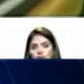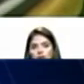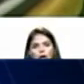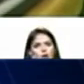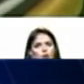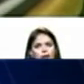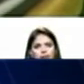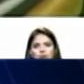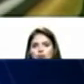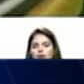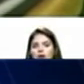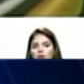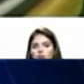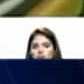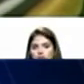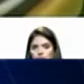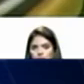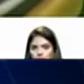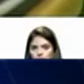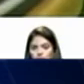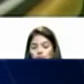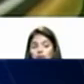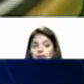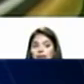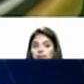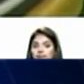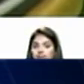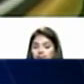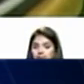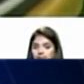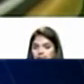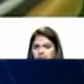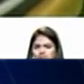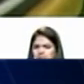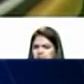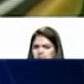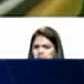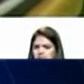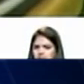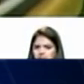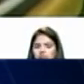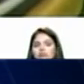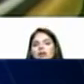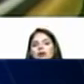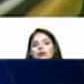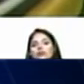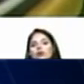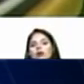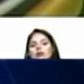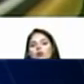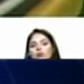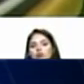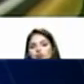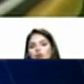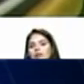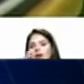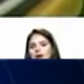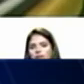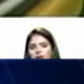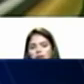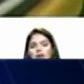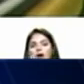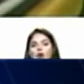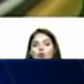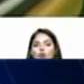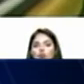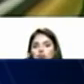esta comisión. La presente ley tiene por objeto crear la Comisión de la Verdad, la Justicia, la